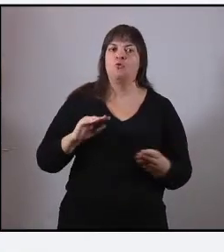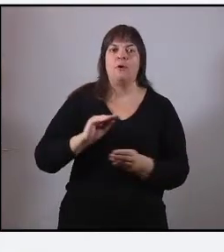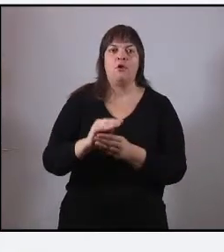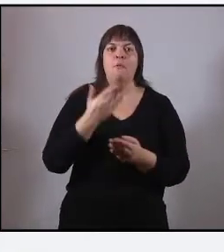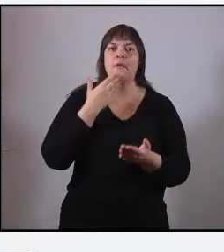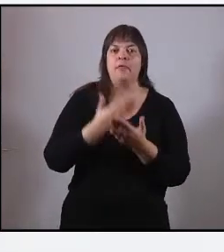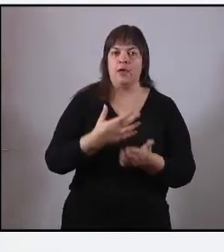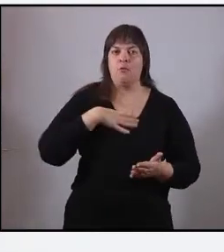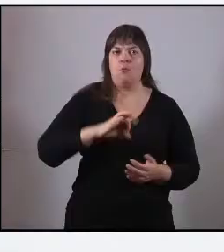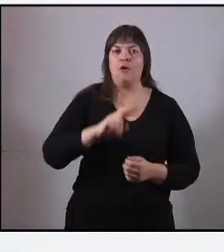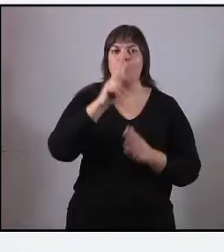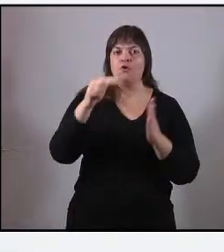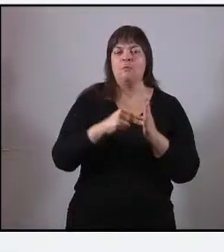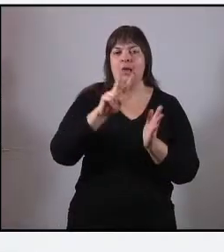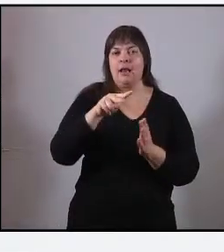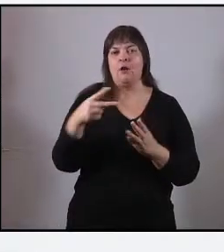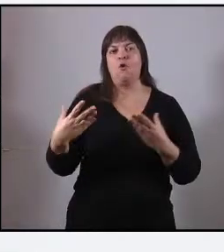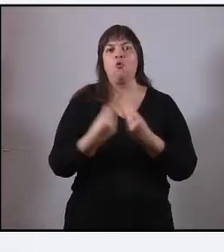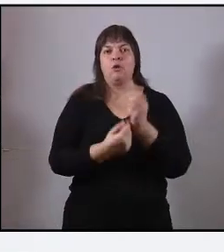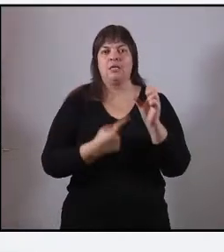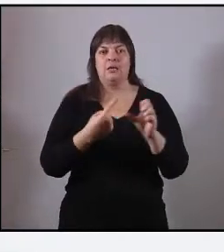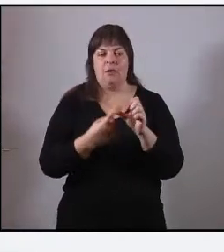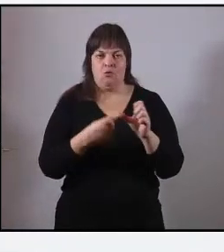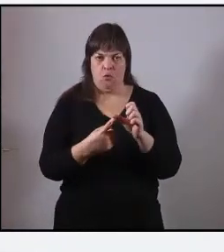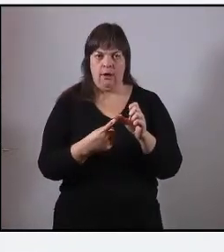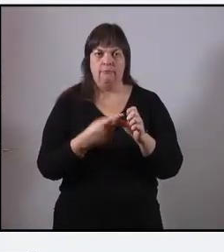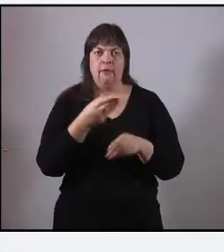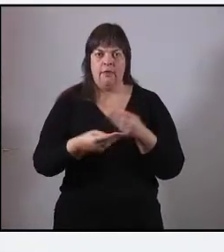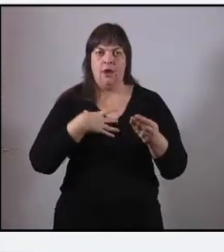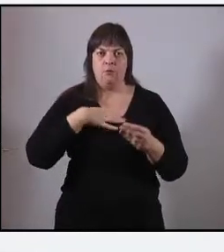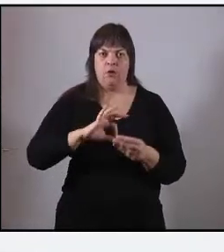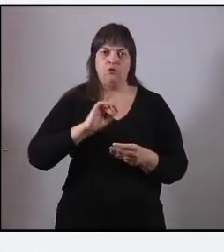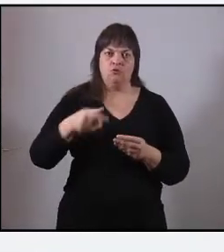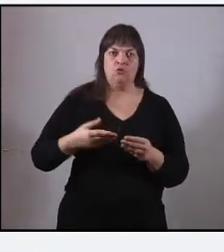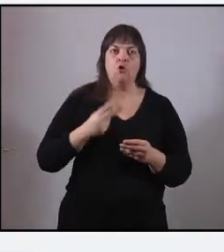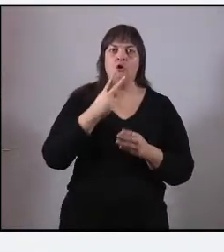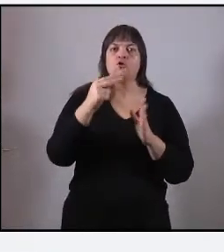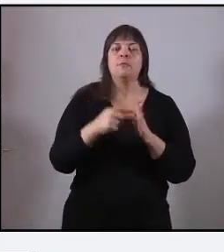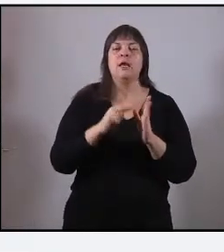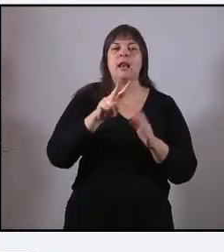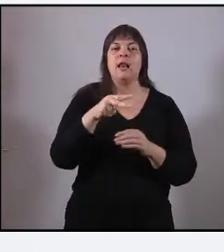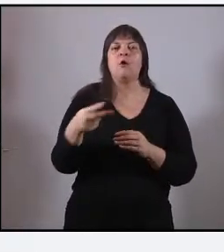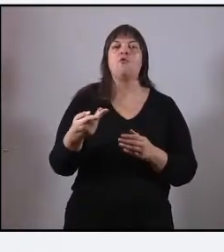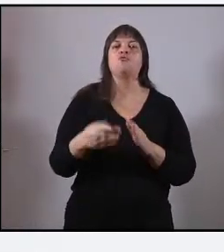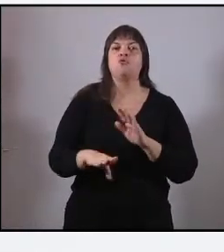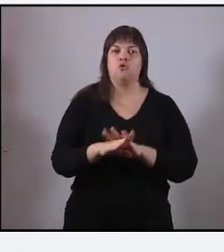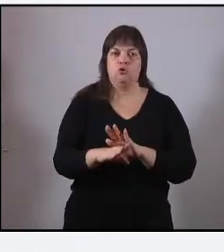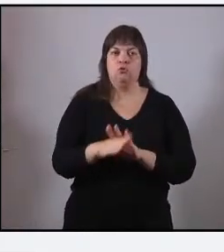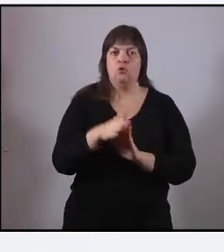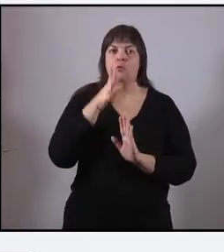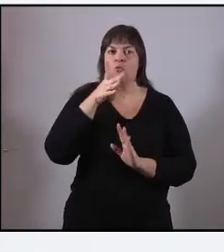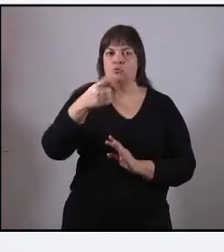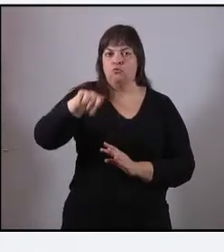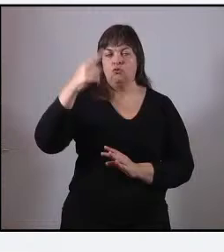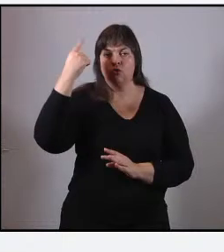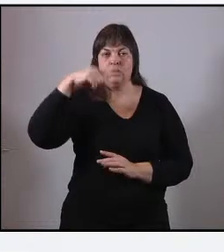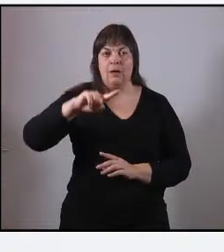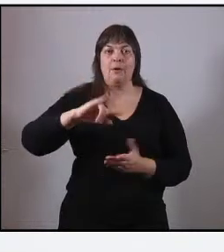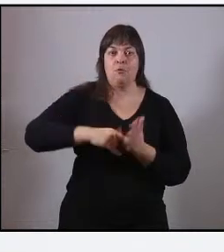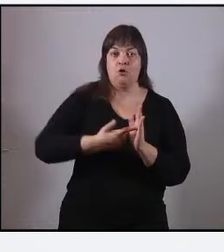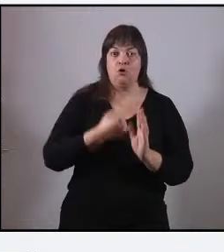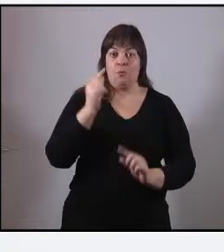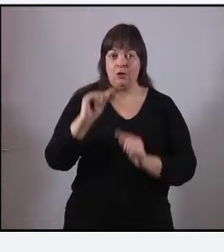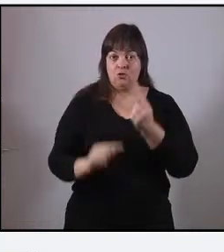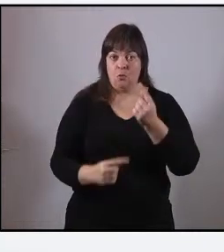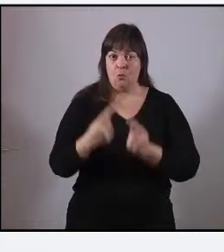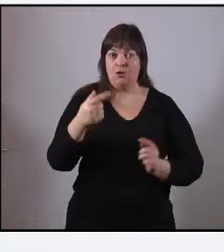2.000 euros a la Junta de Extremadura. Mantenemos ese importe de los 2.000 euros. Saben que en el proyecto de presupuestos